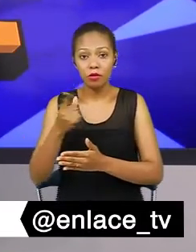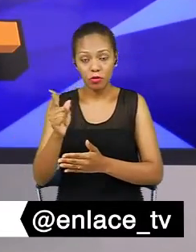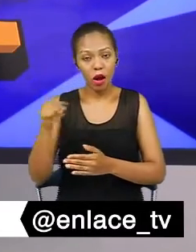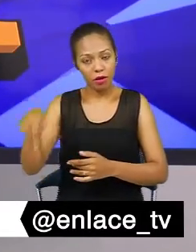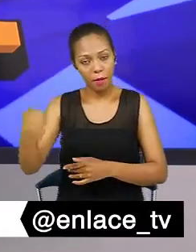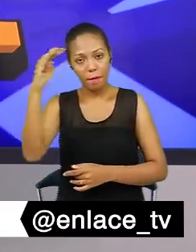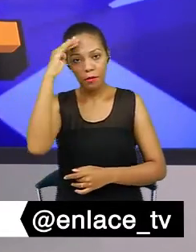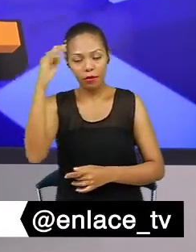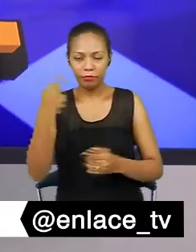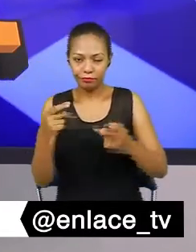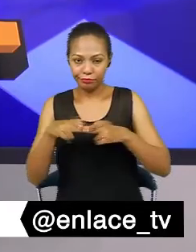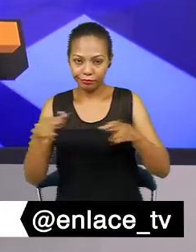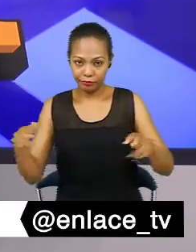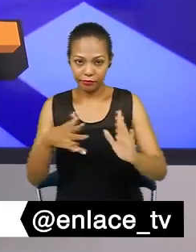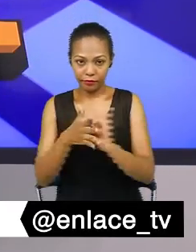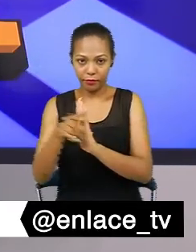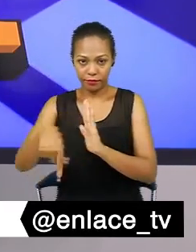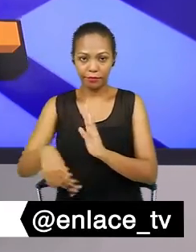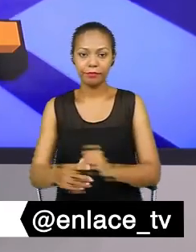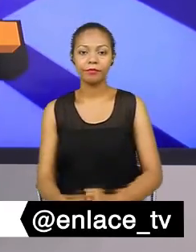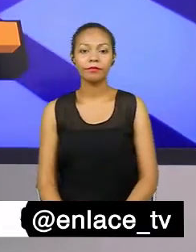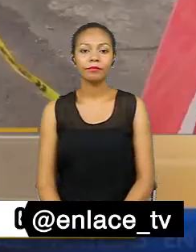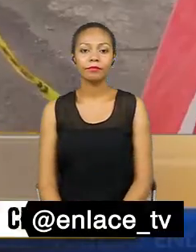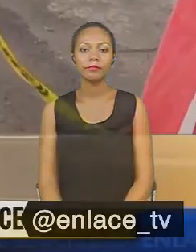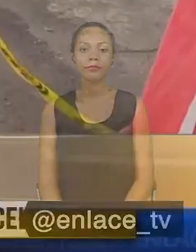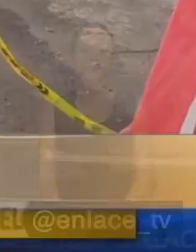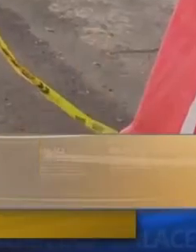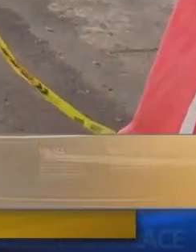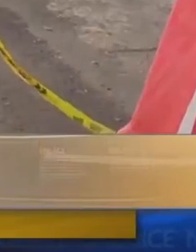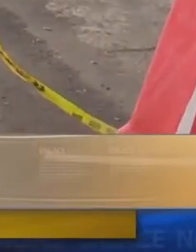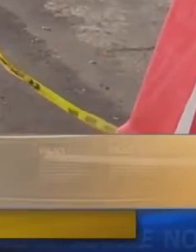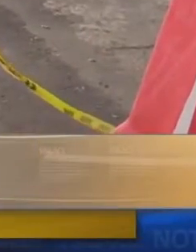desarrolladas en la presente emisión. Bienvenidos.